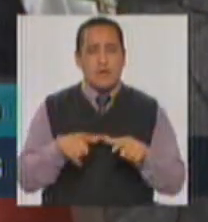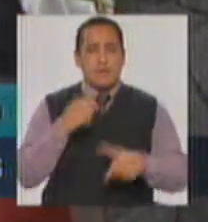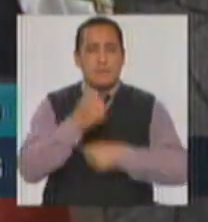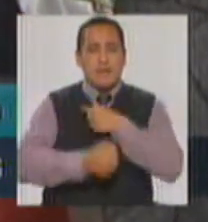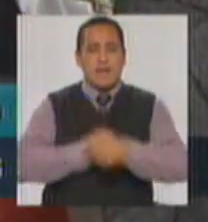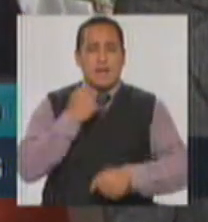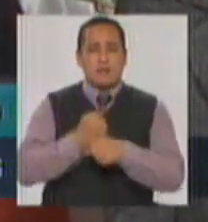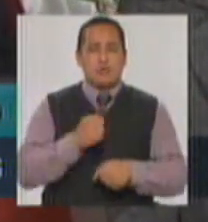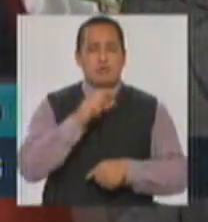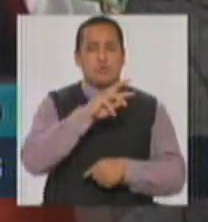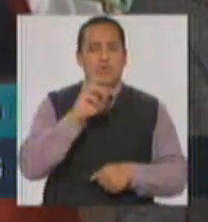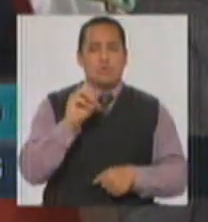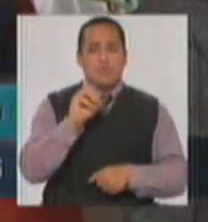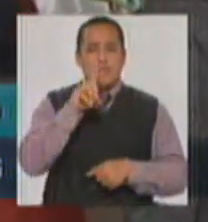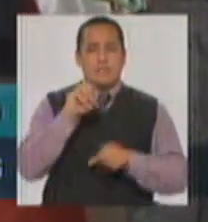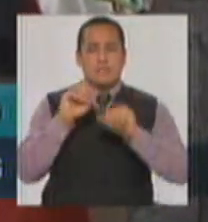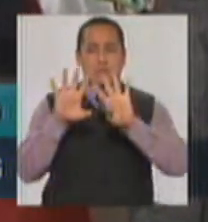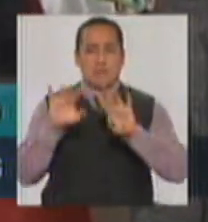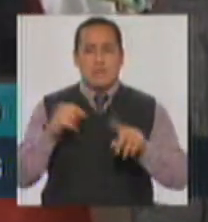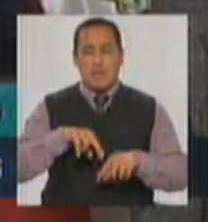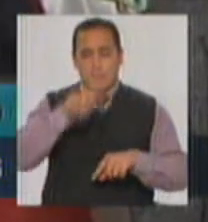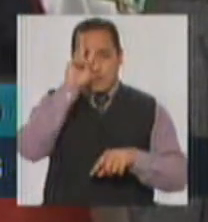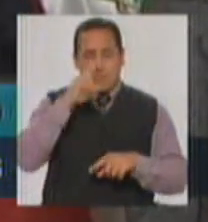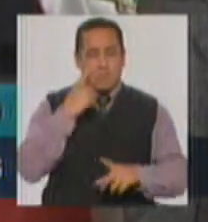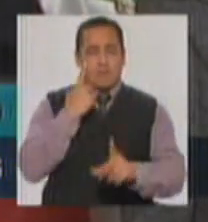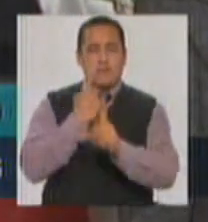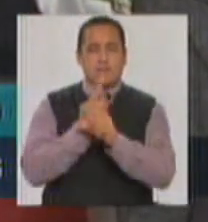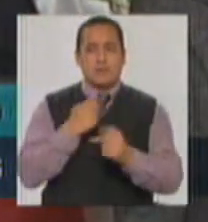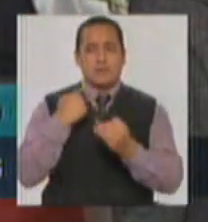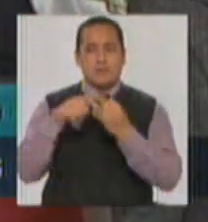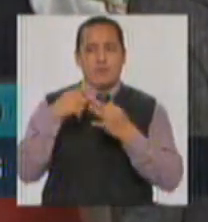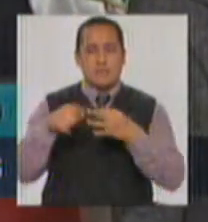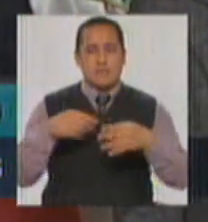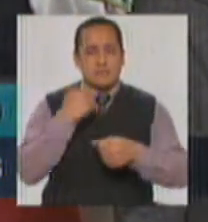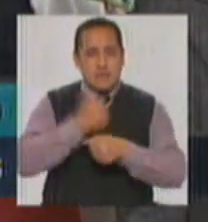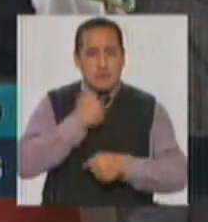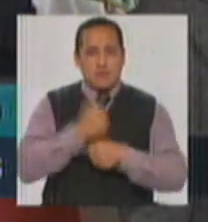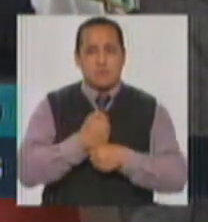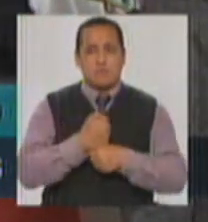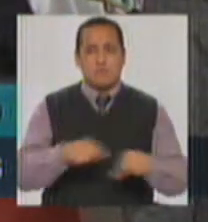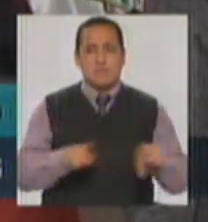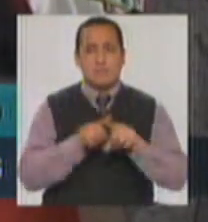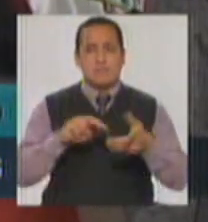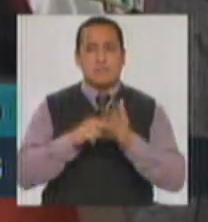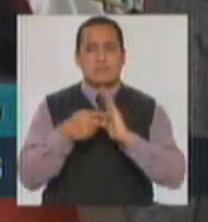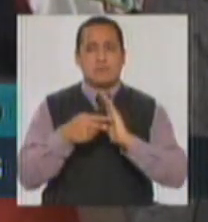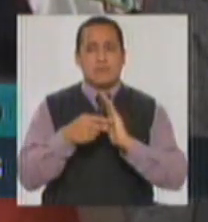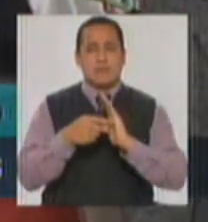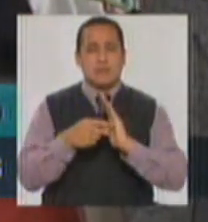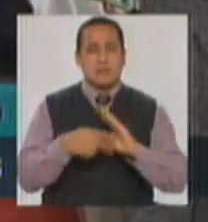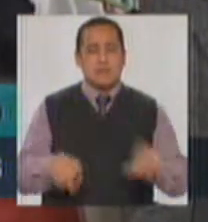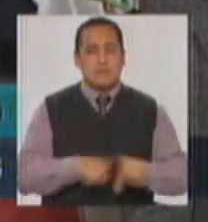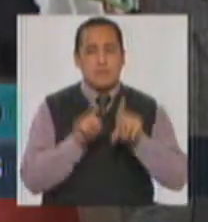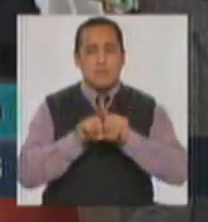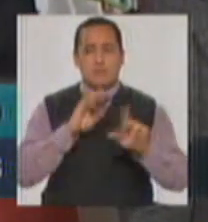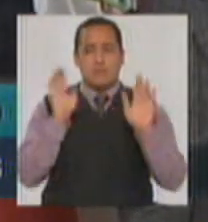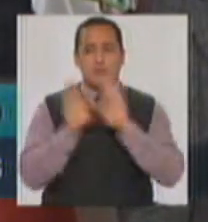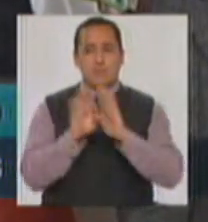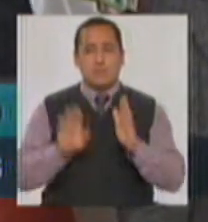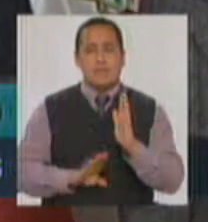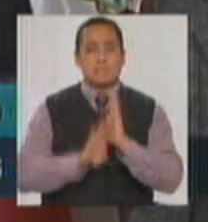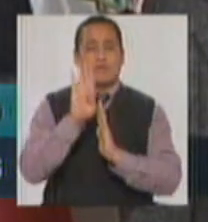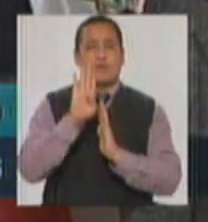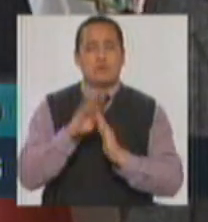año 2019, el Perú presente con los Panamericanos. Esto implica también el